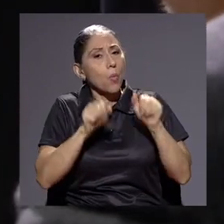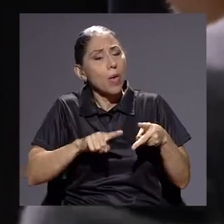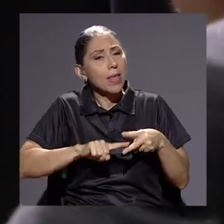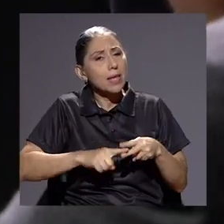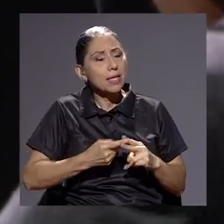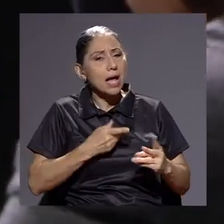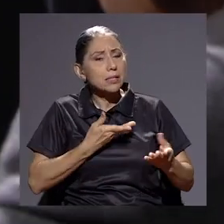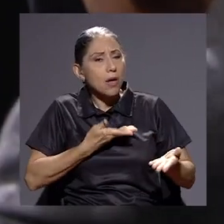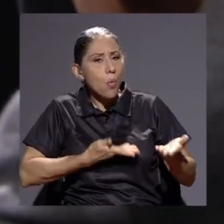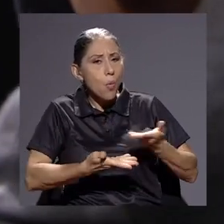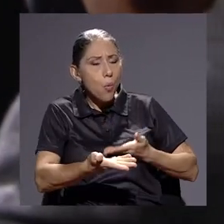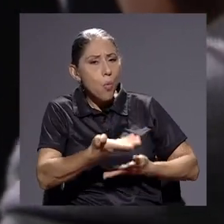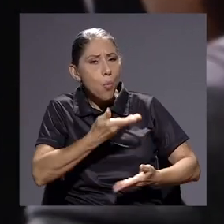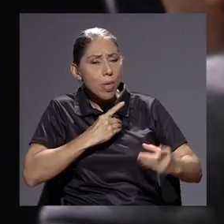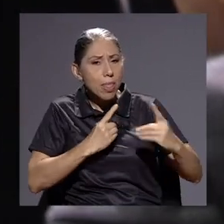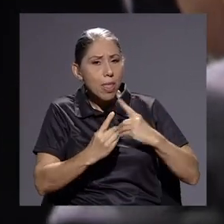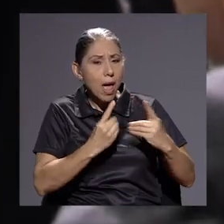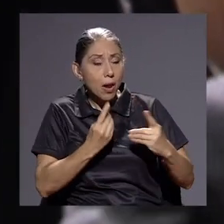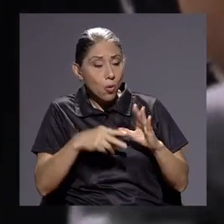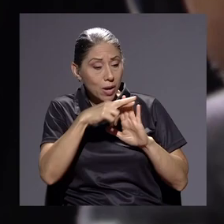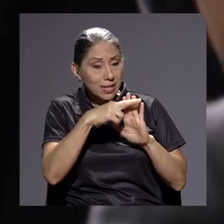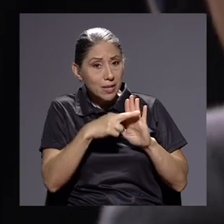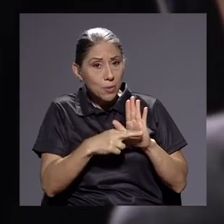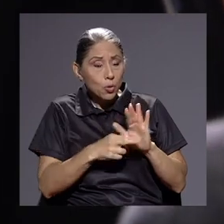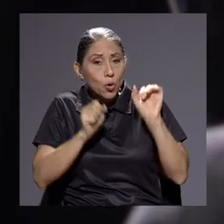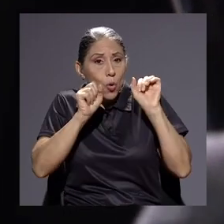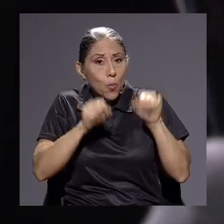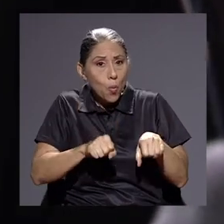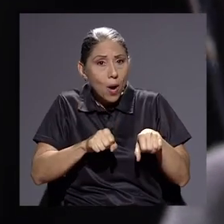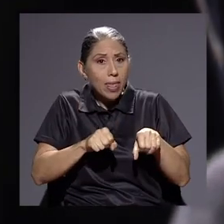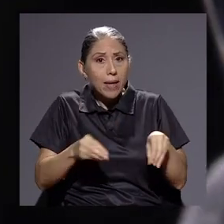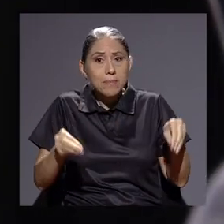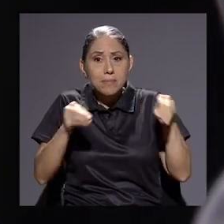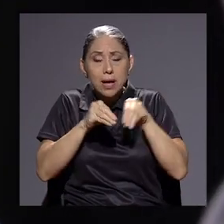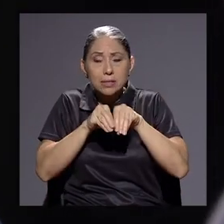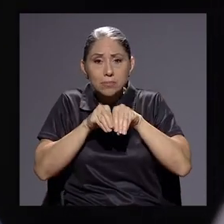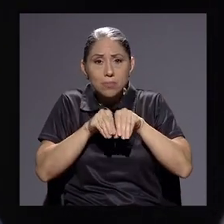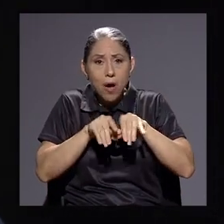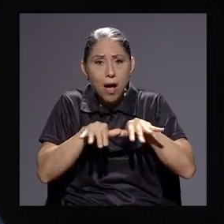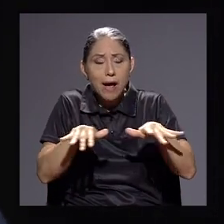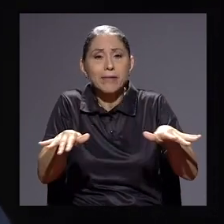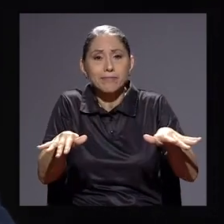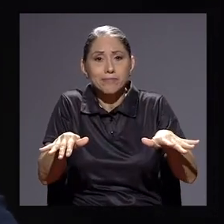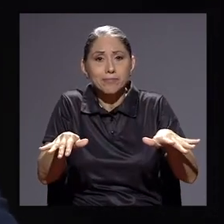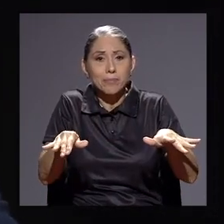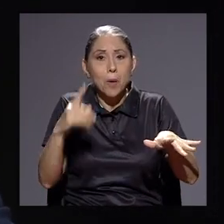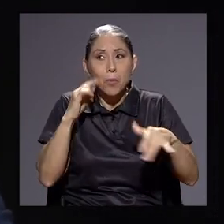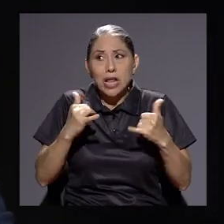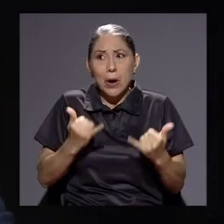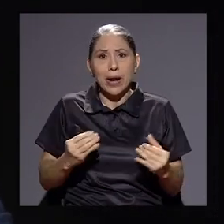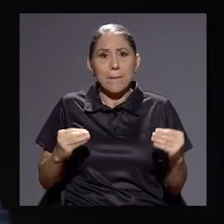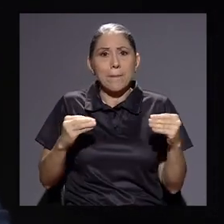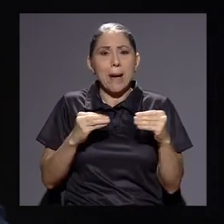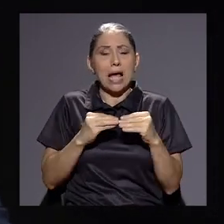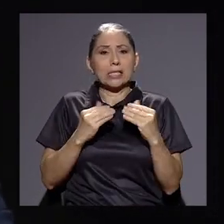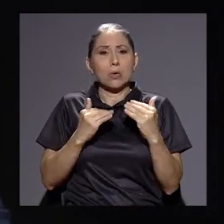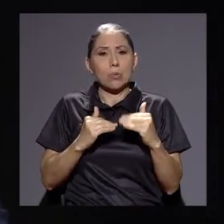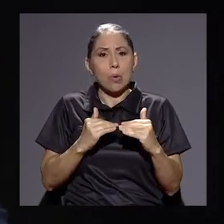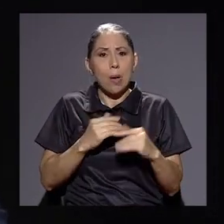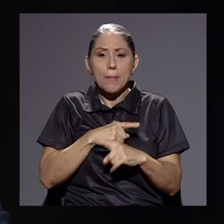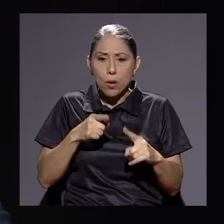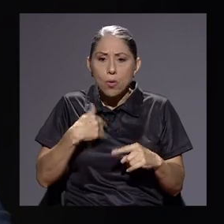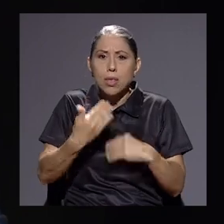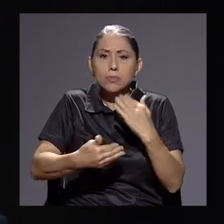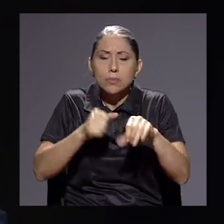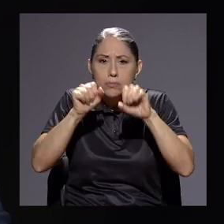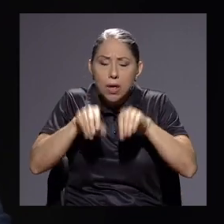que permita que este protocolo llegue a ámbitos mucho más amplios que los que tiene hasta el momento, porque es